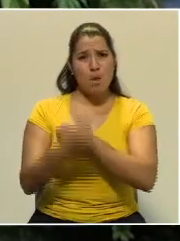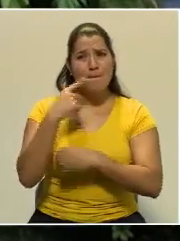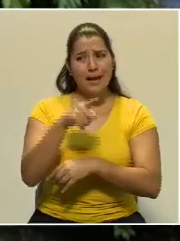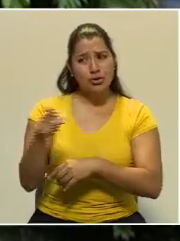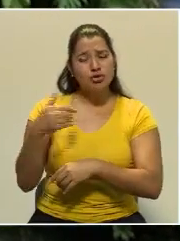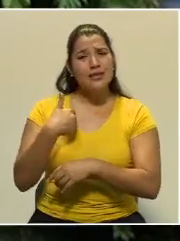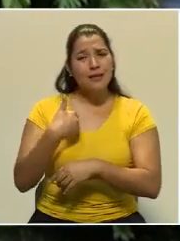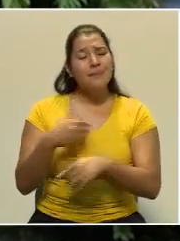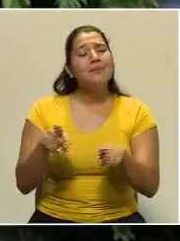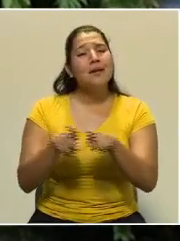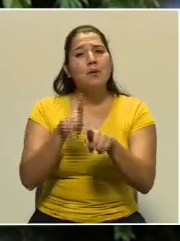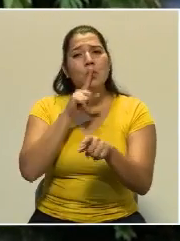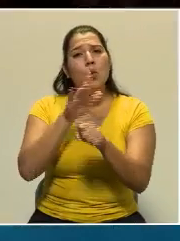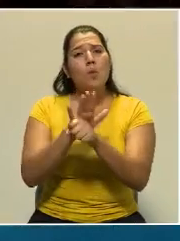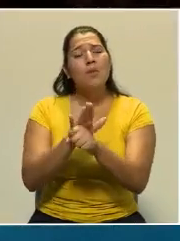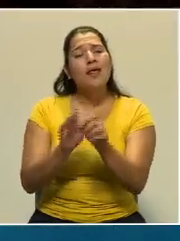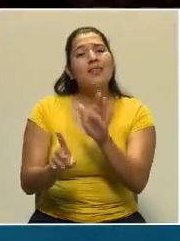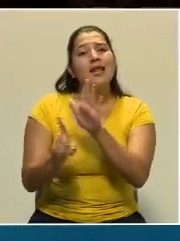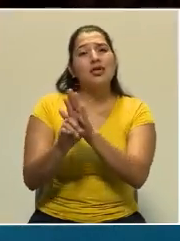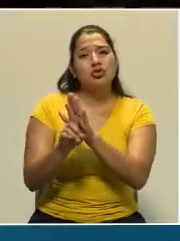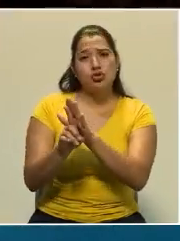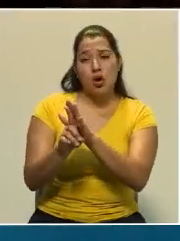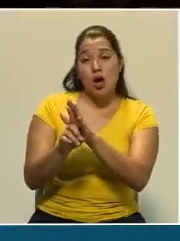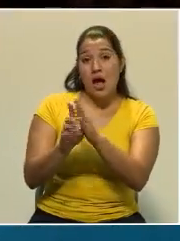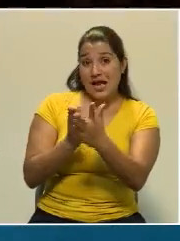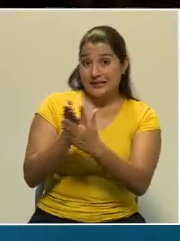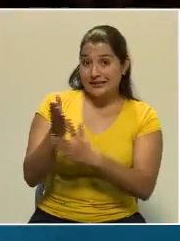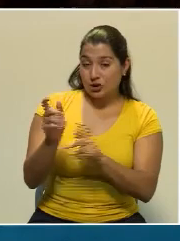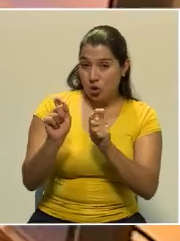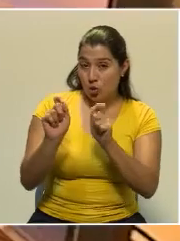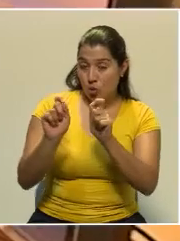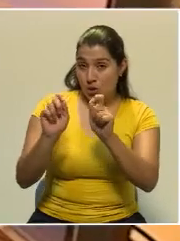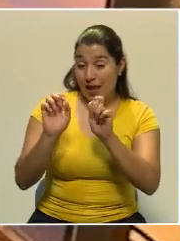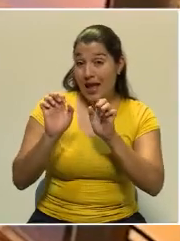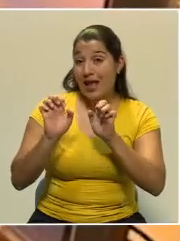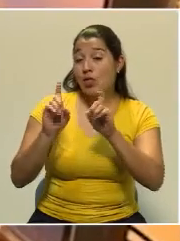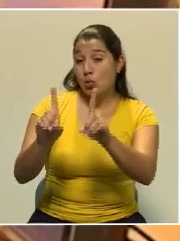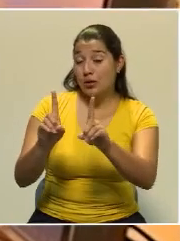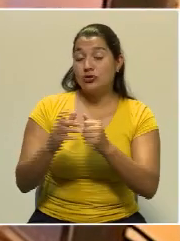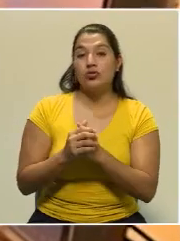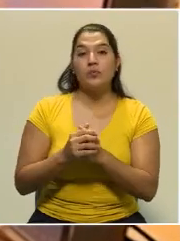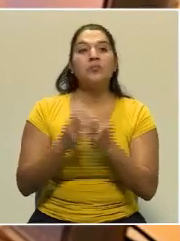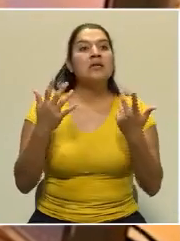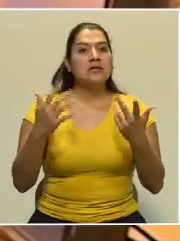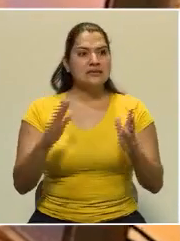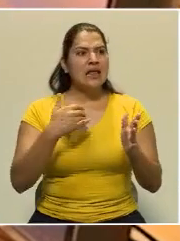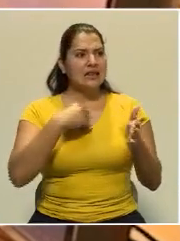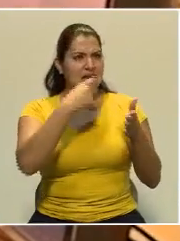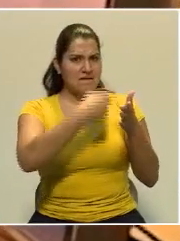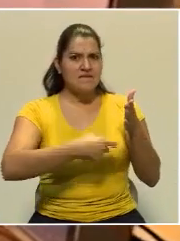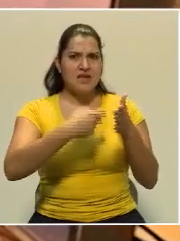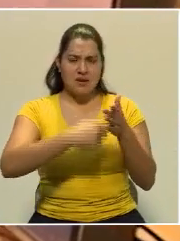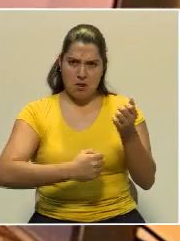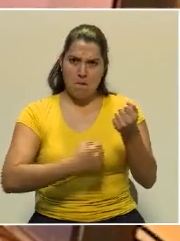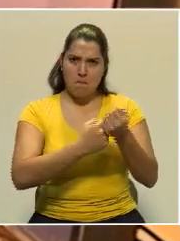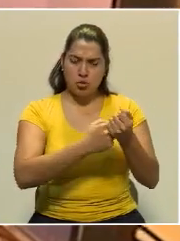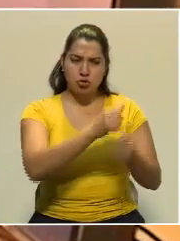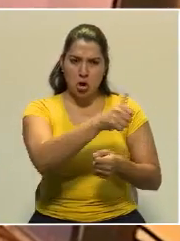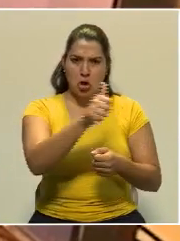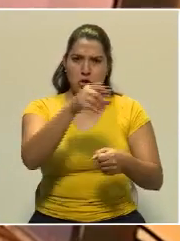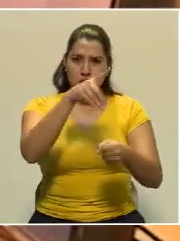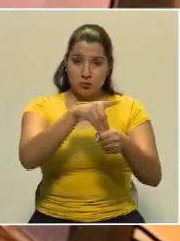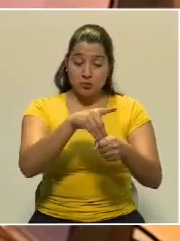derecho a la educación pronta y cumplida. El proyecto ya cuenta con el apoyo y firma de varios diputados de distintas fracciones. Se prevé que